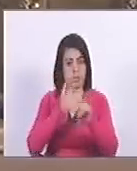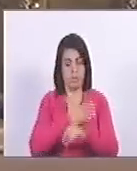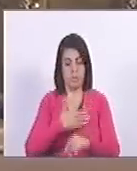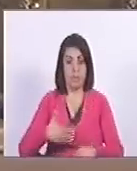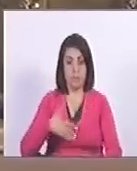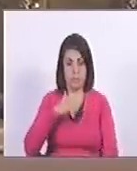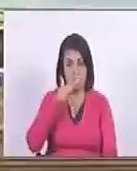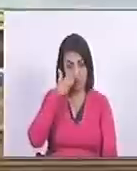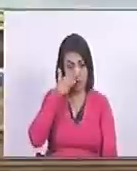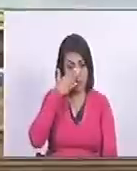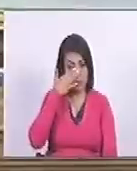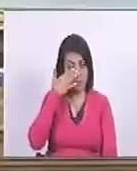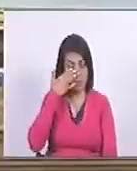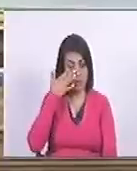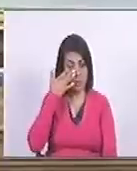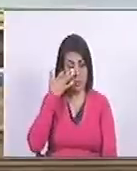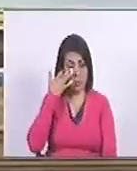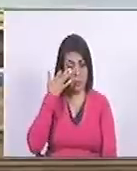señor presidente.